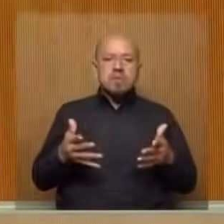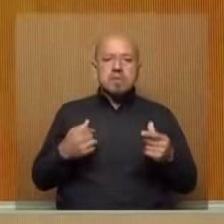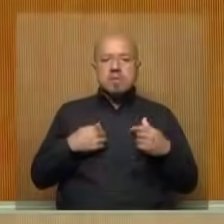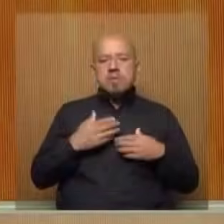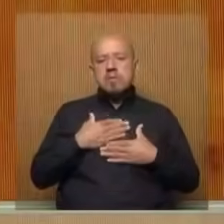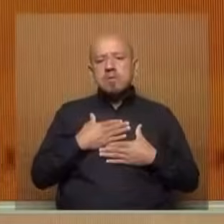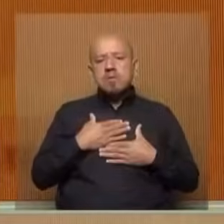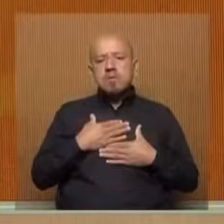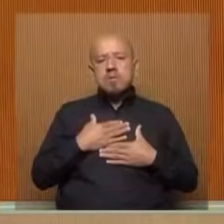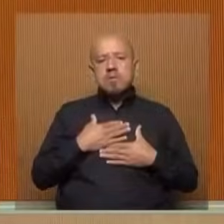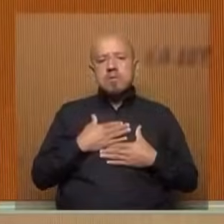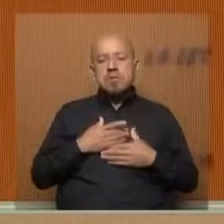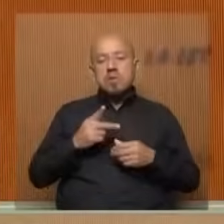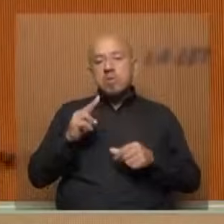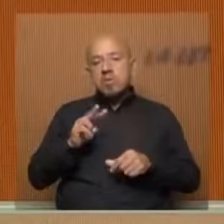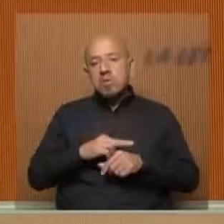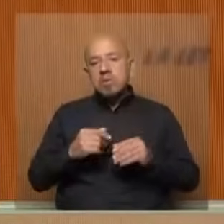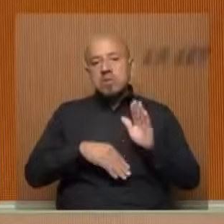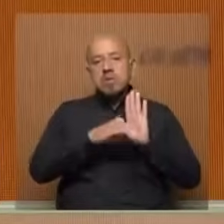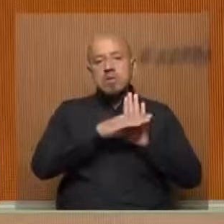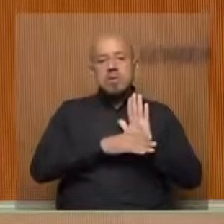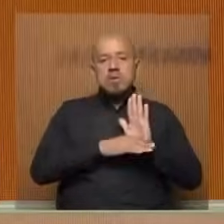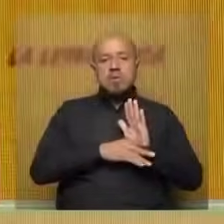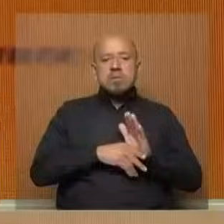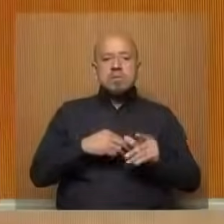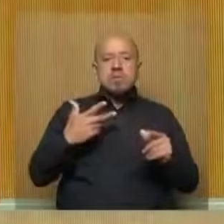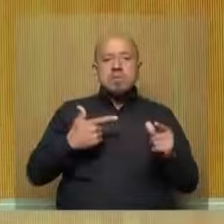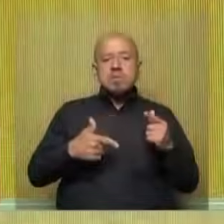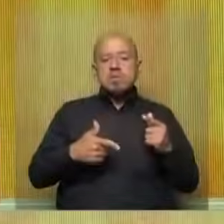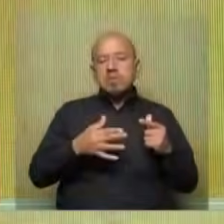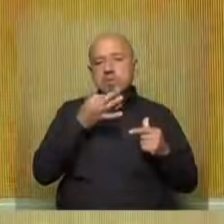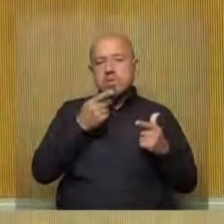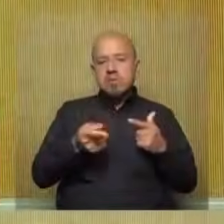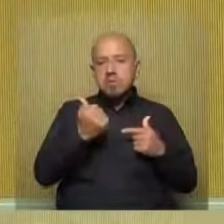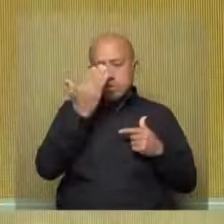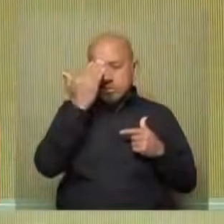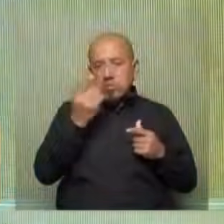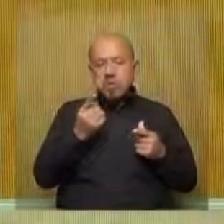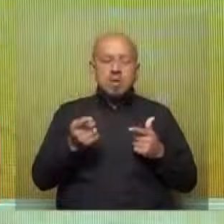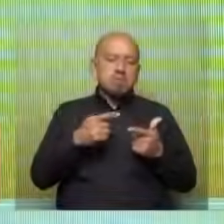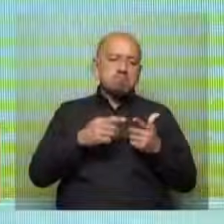es defender el programa con honestidad, es hablar frontalmente.